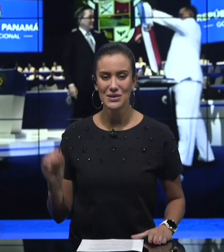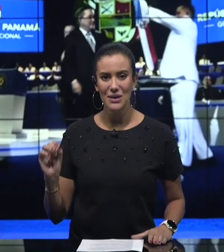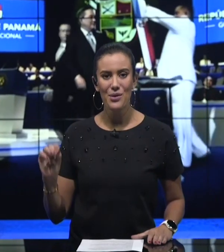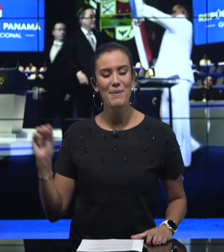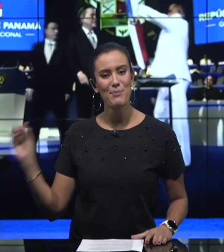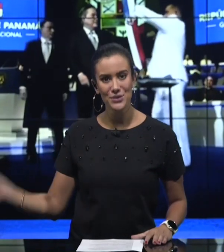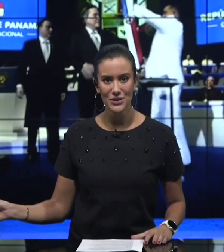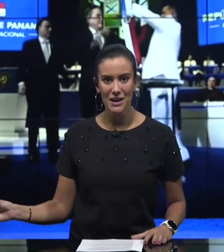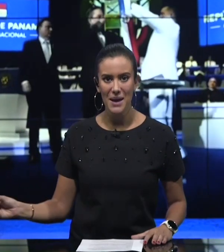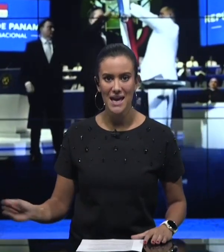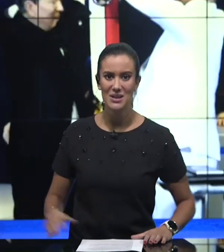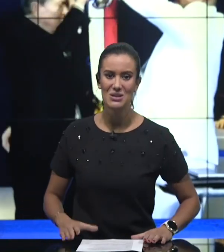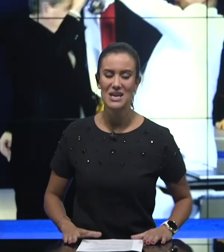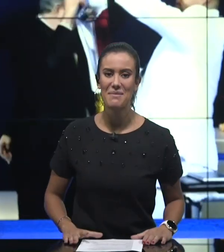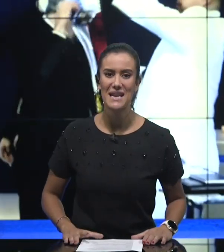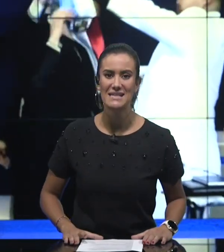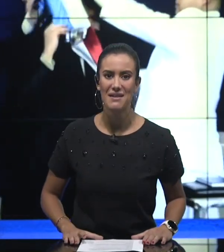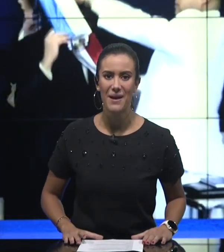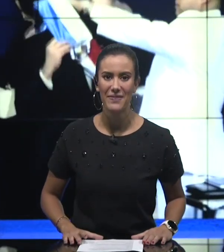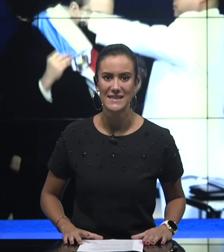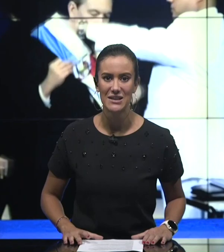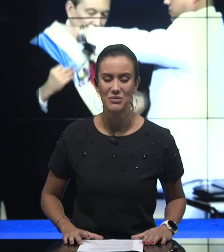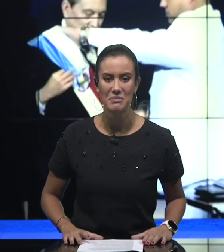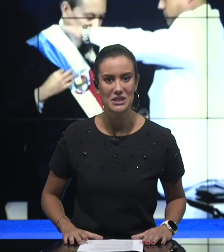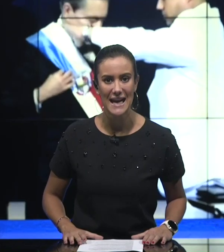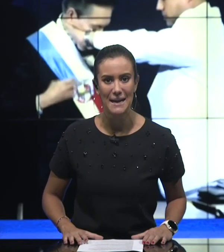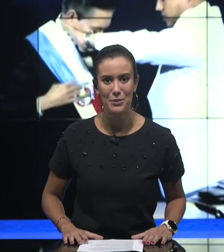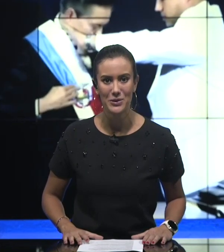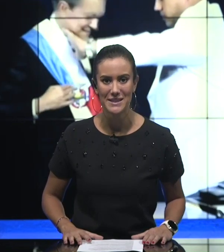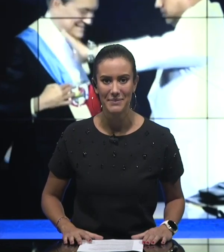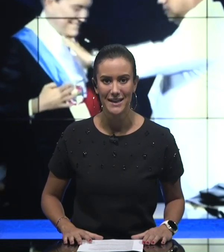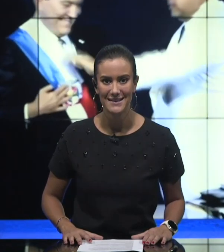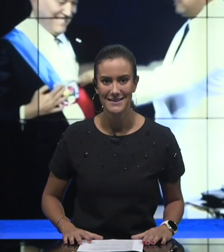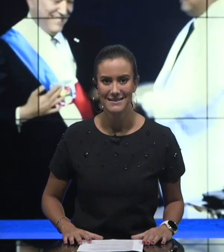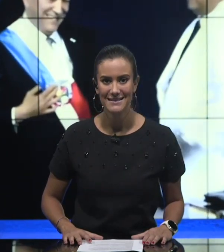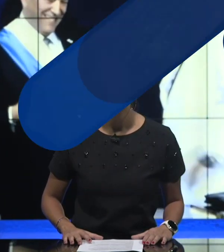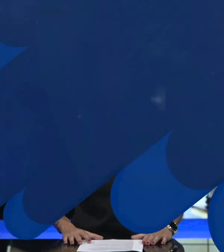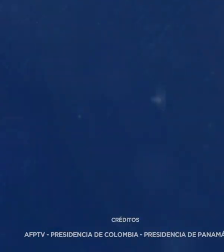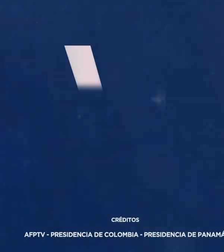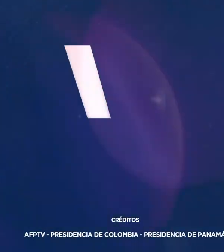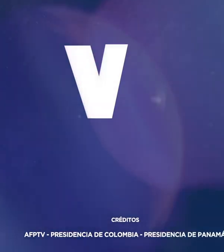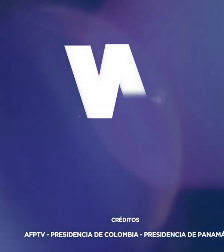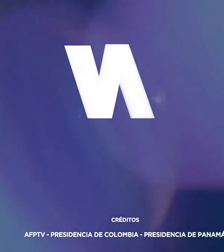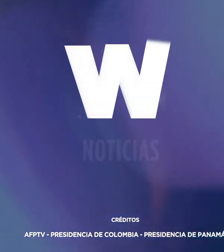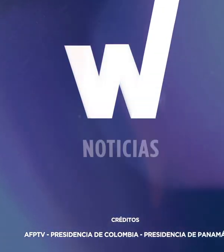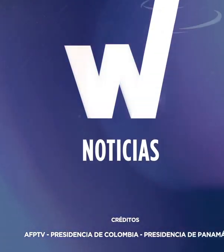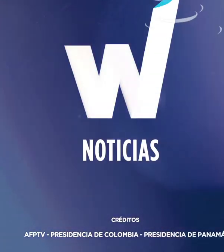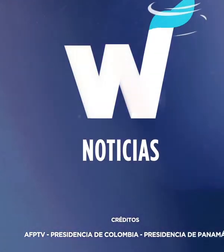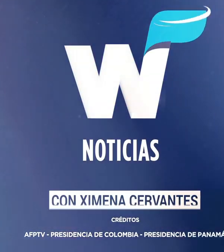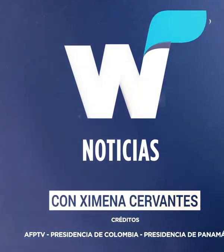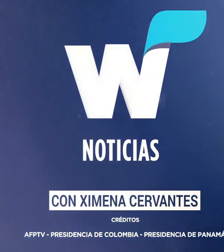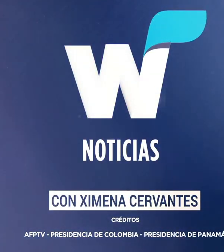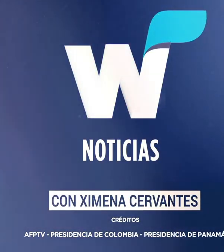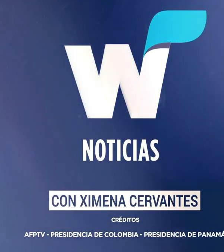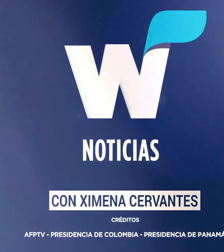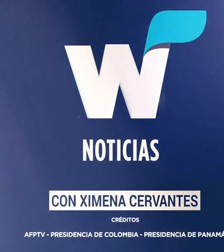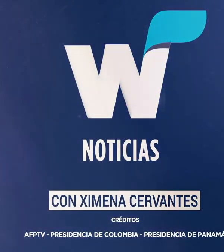visitarnos en wipi.tv. Yo soy Jimena Cervantes y nos vemos a la próxima. Thank you.